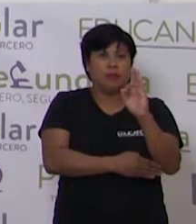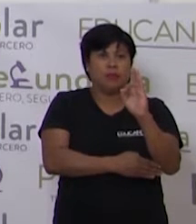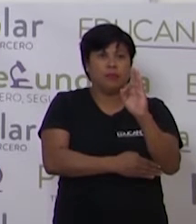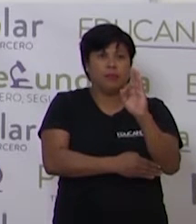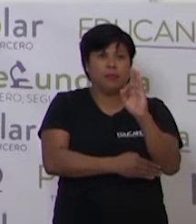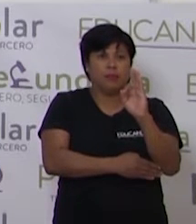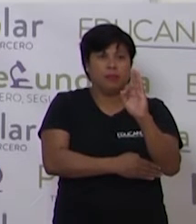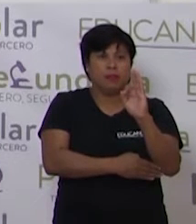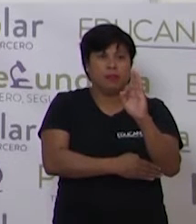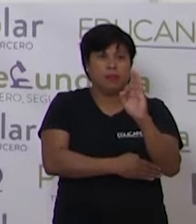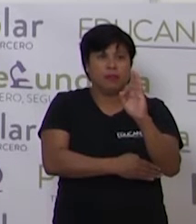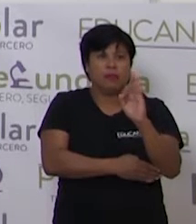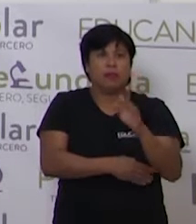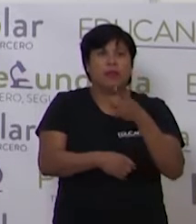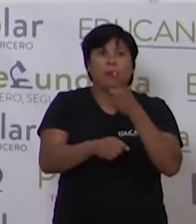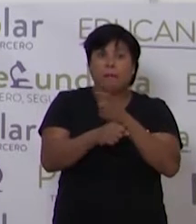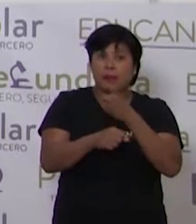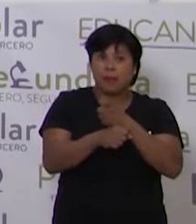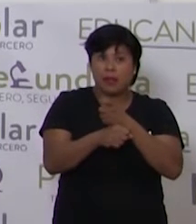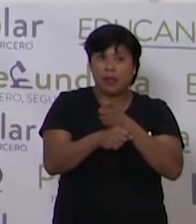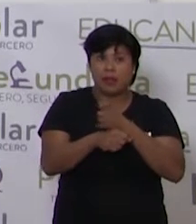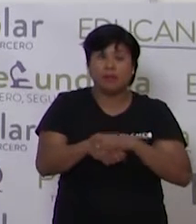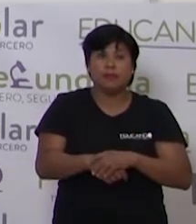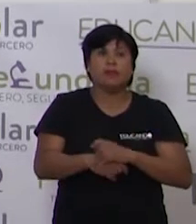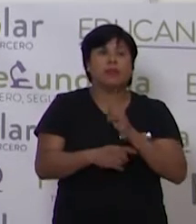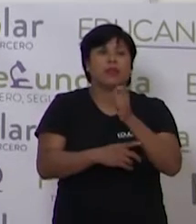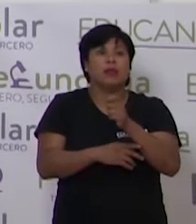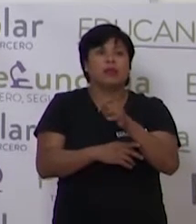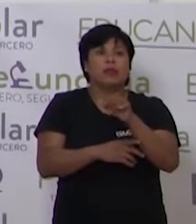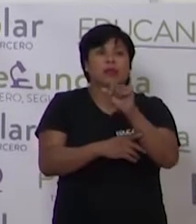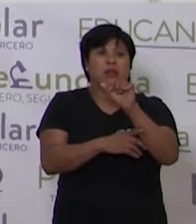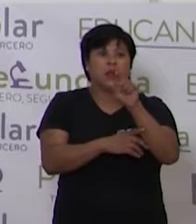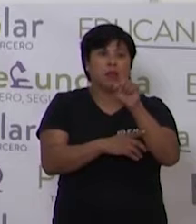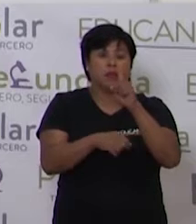F. La primera coordenada es